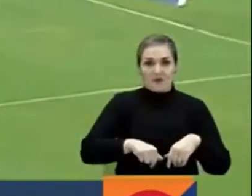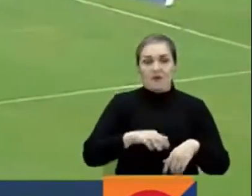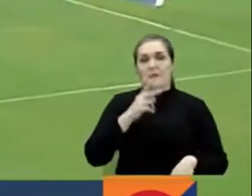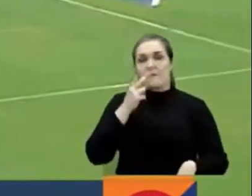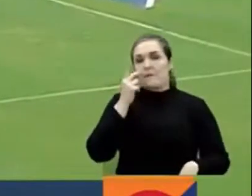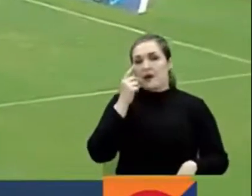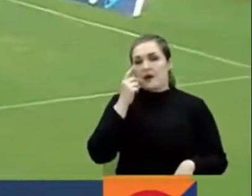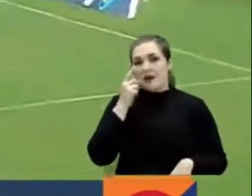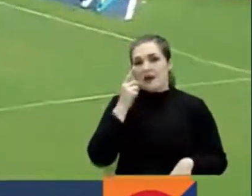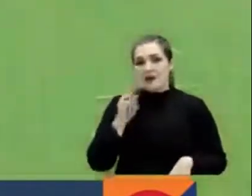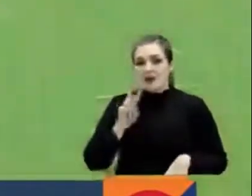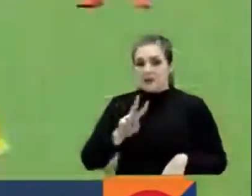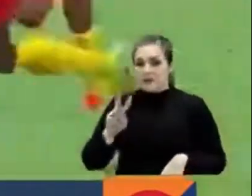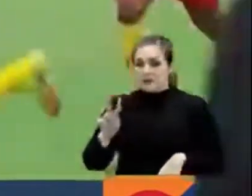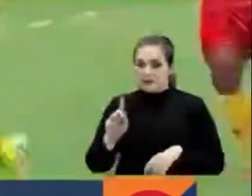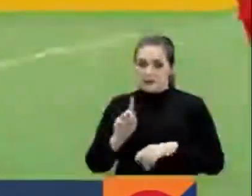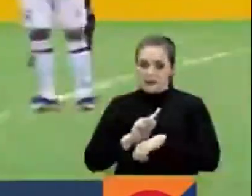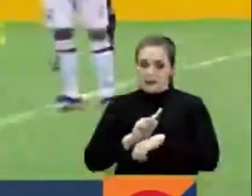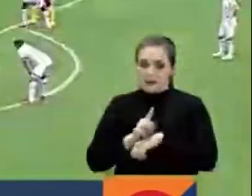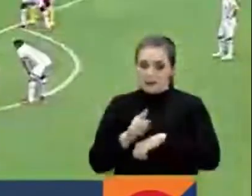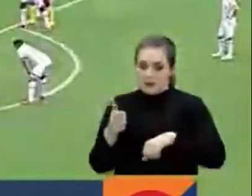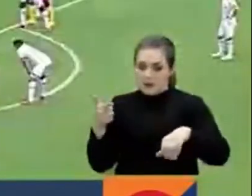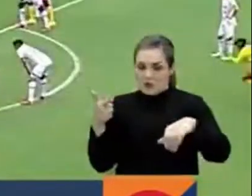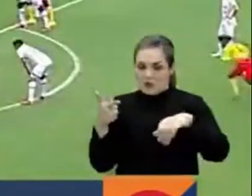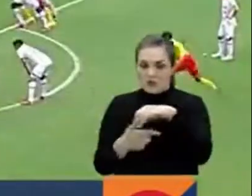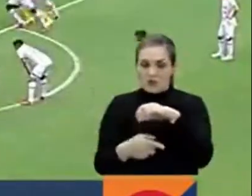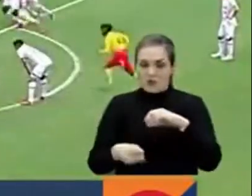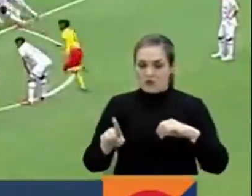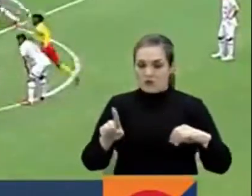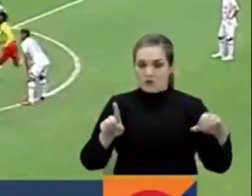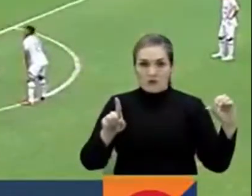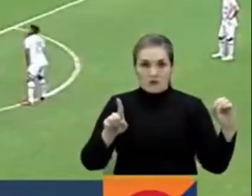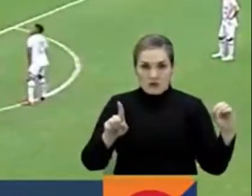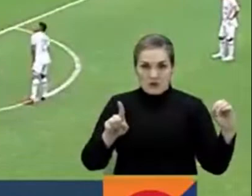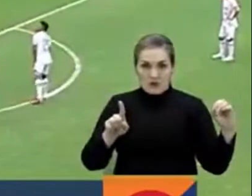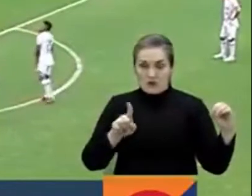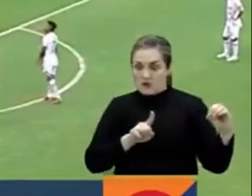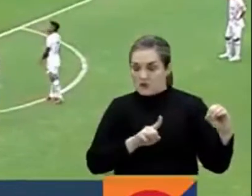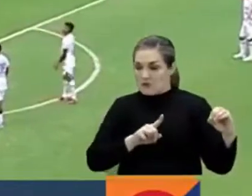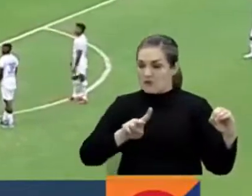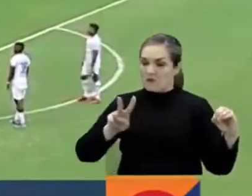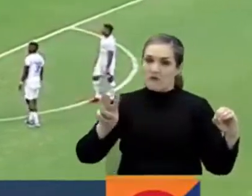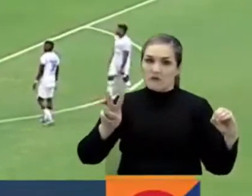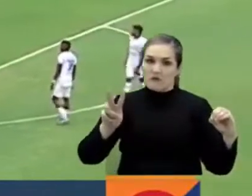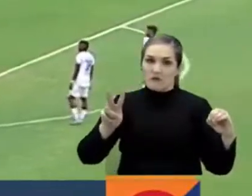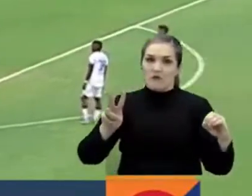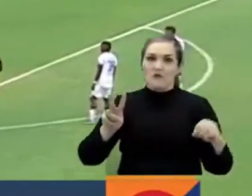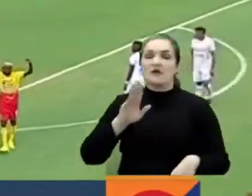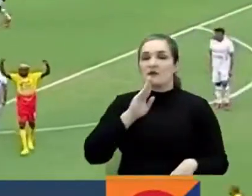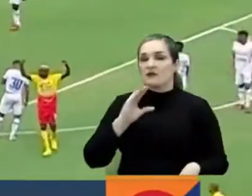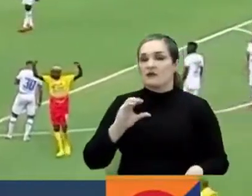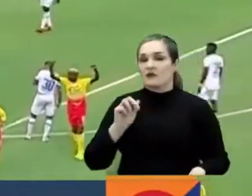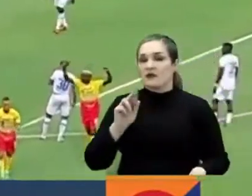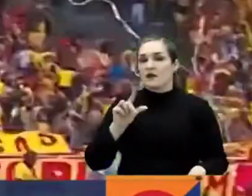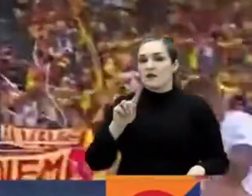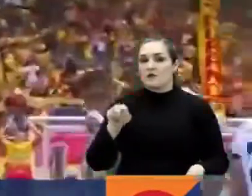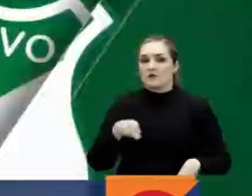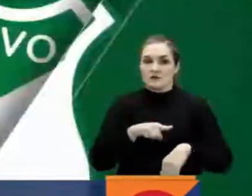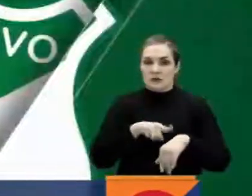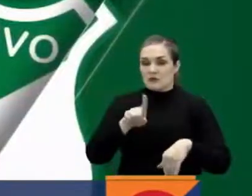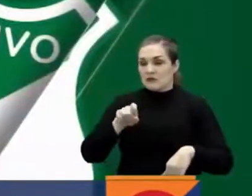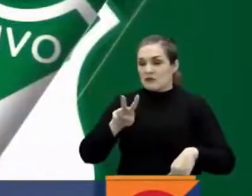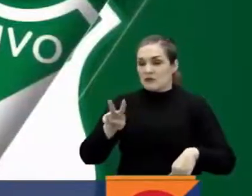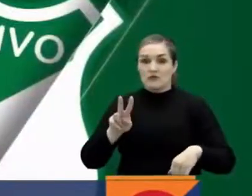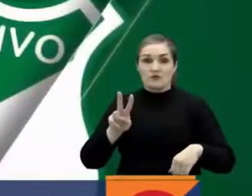a los 22 minutos, luego de recoger este rebote, y de Carlos Ramírez a los 62, le quitó la posibilidad al Pasto de alcanzar la